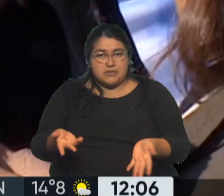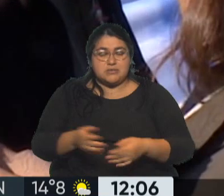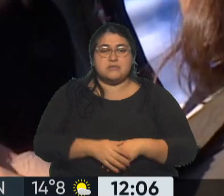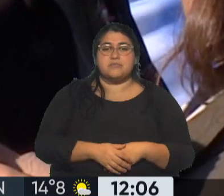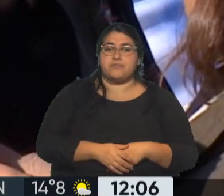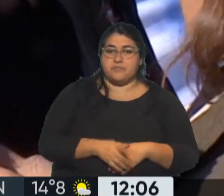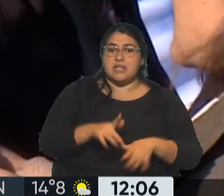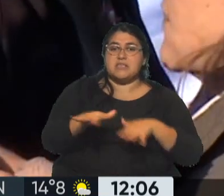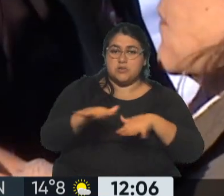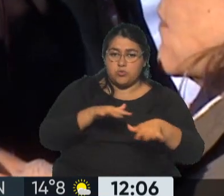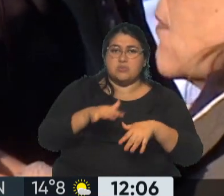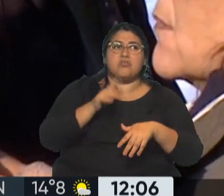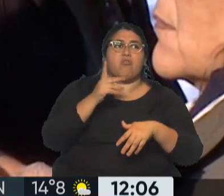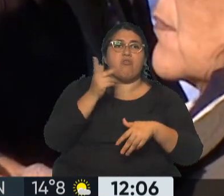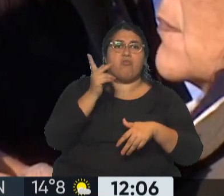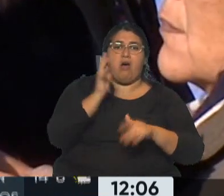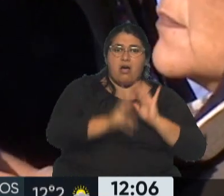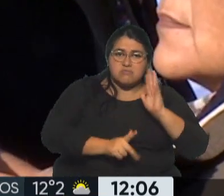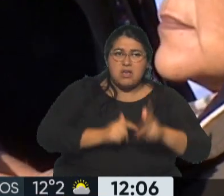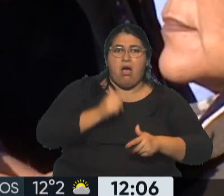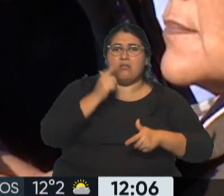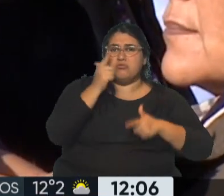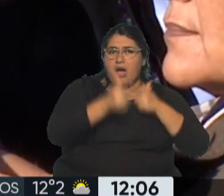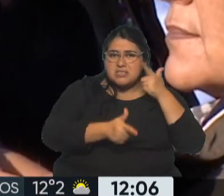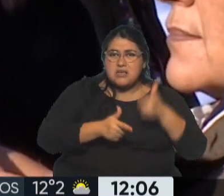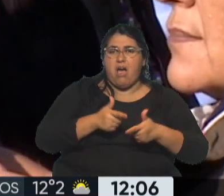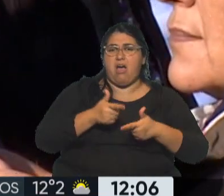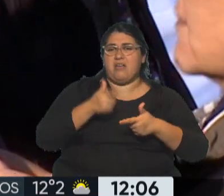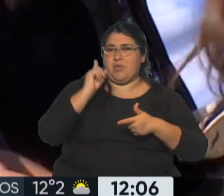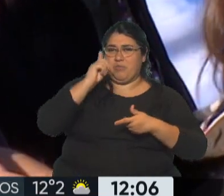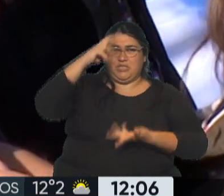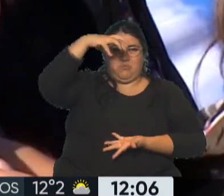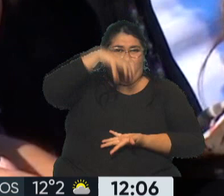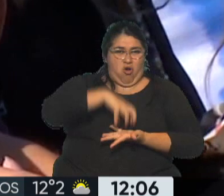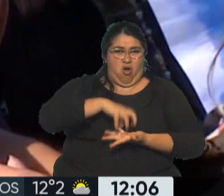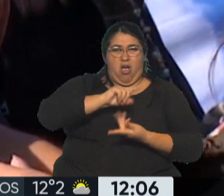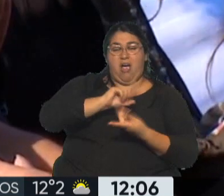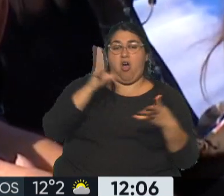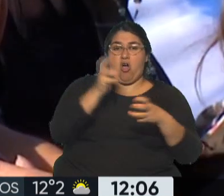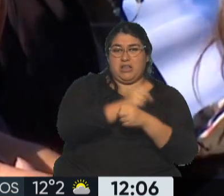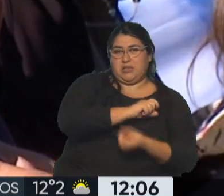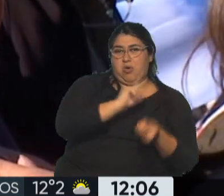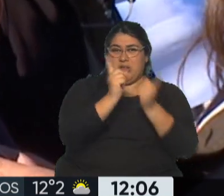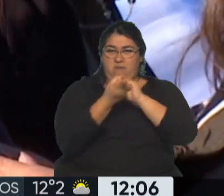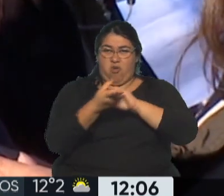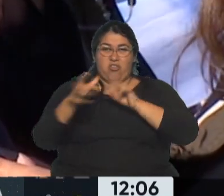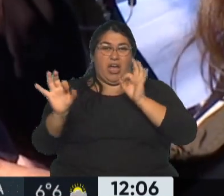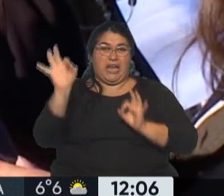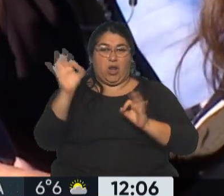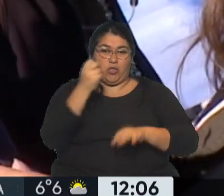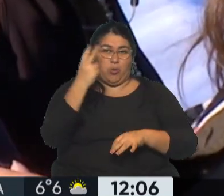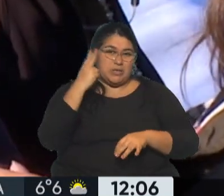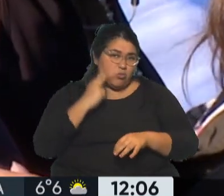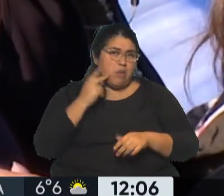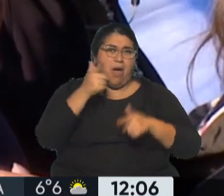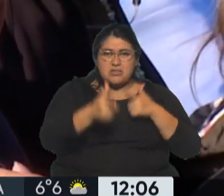hay hecho de inseguridad con respecto a todos los robos en el centro de trasbordo de acá del kilómetro 29, se sigue